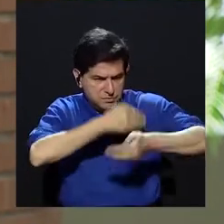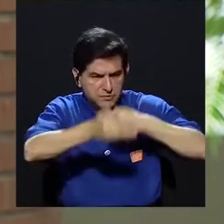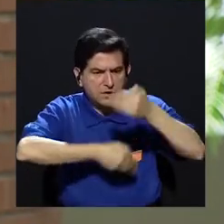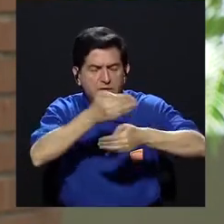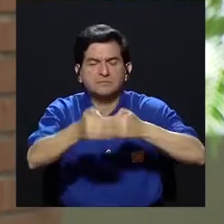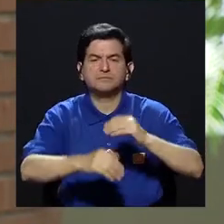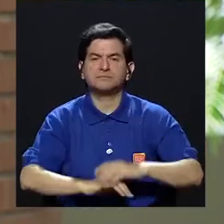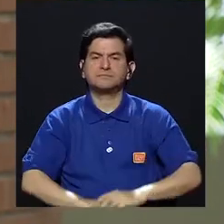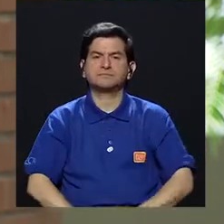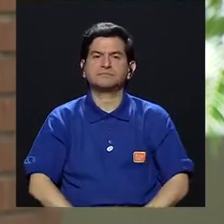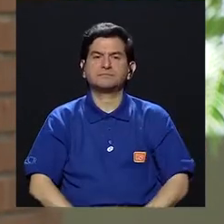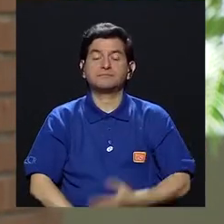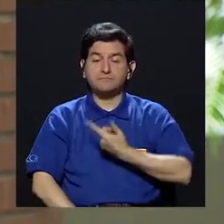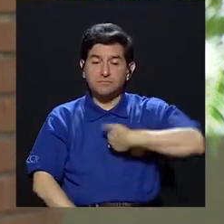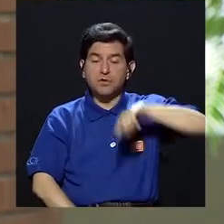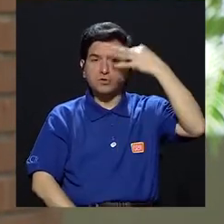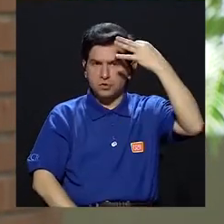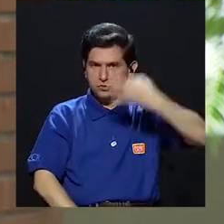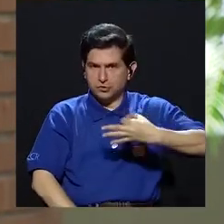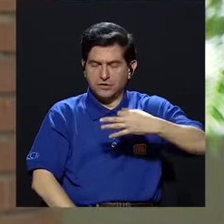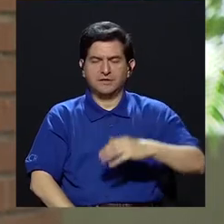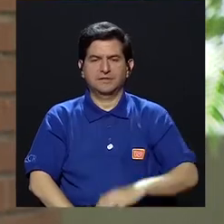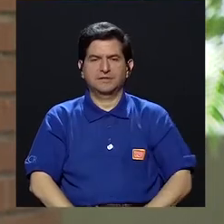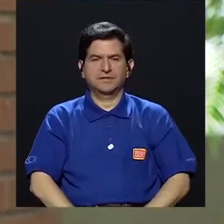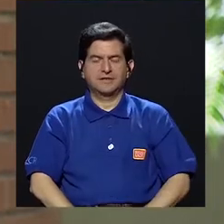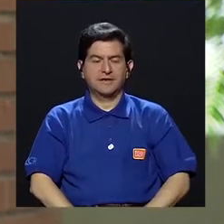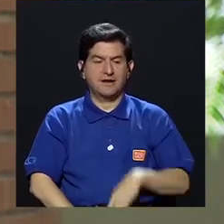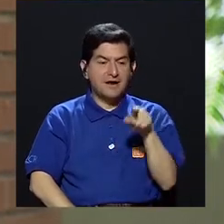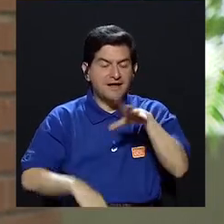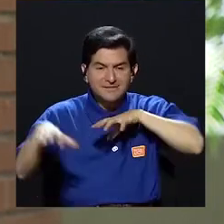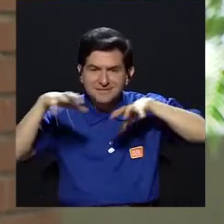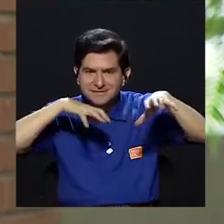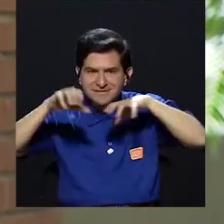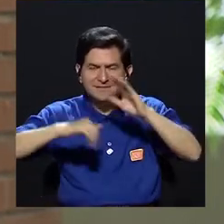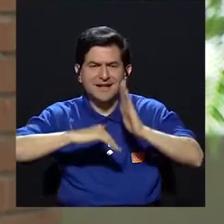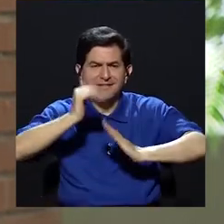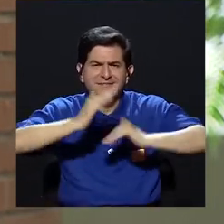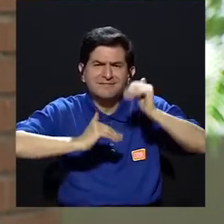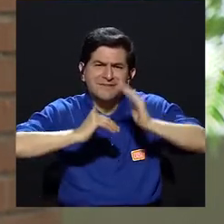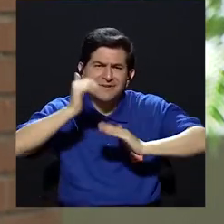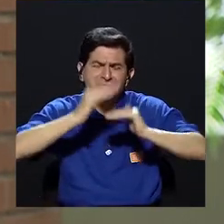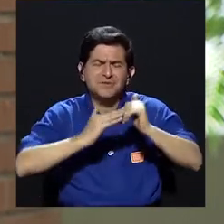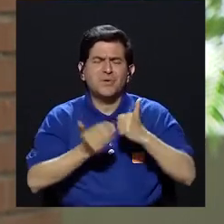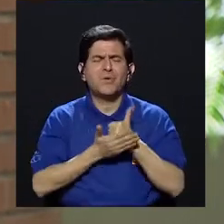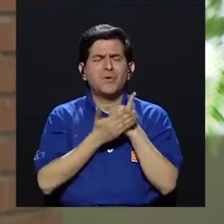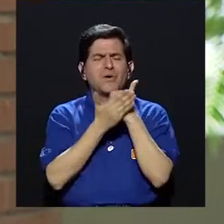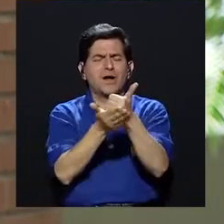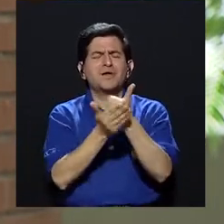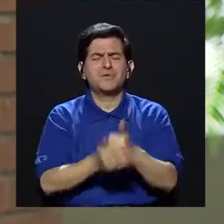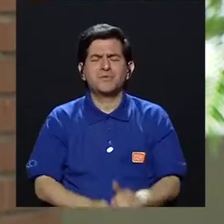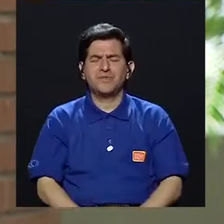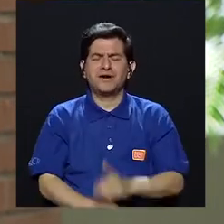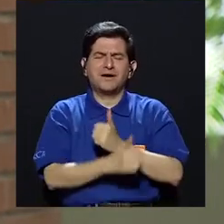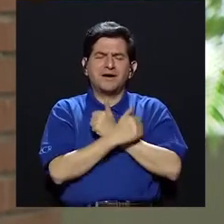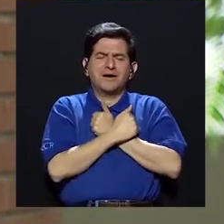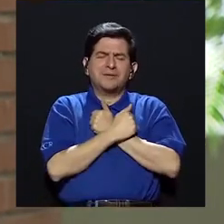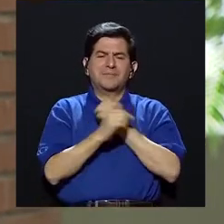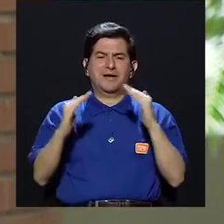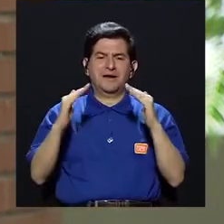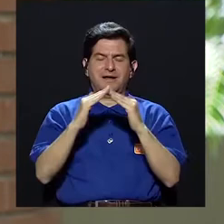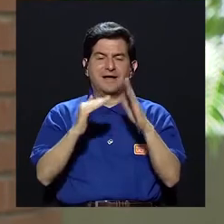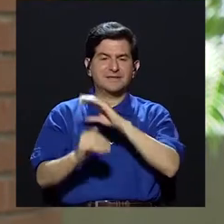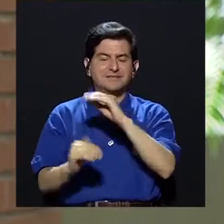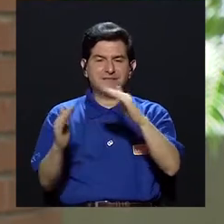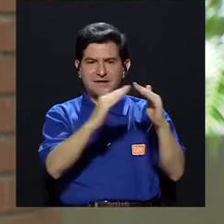proceso. Nosotros creemos que estas actividades de construcción les ayudan a tener amor por la casa y